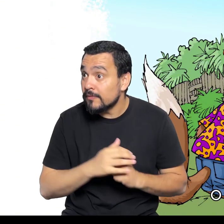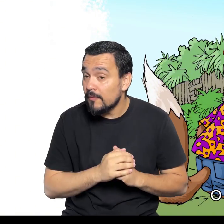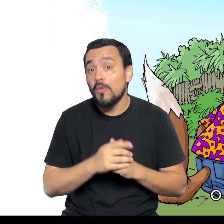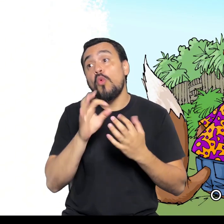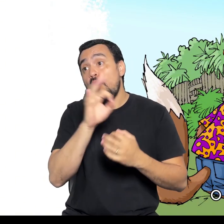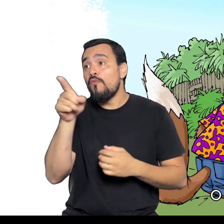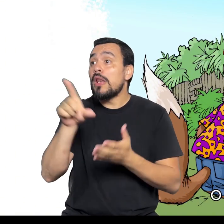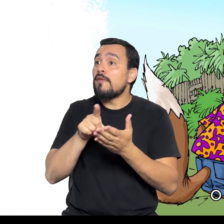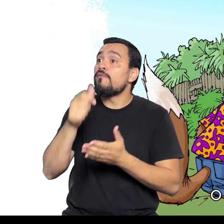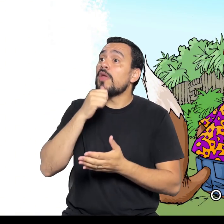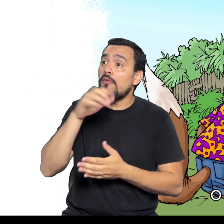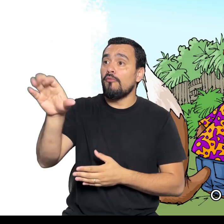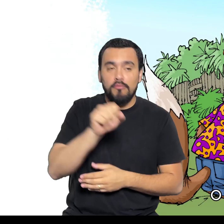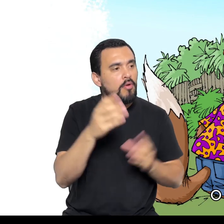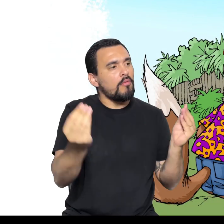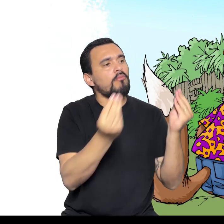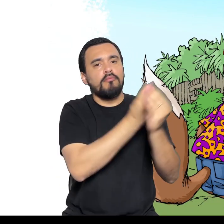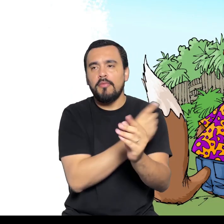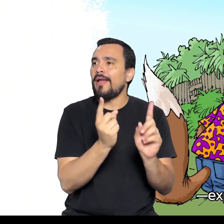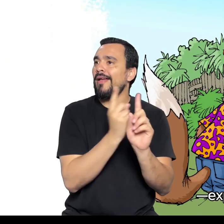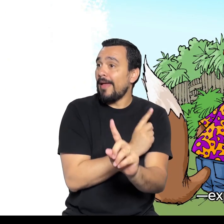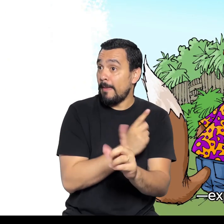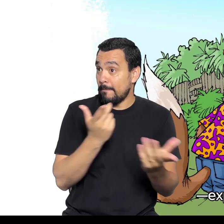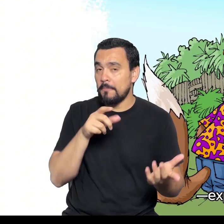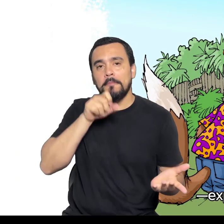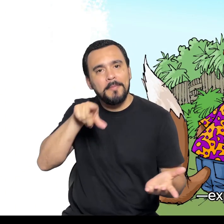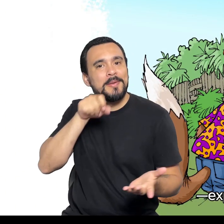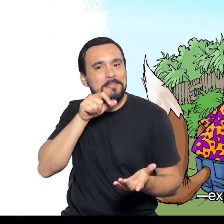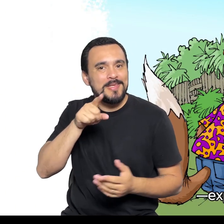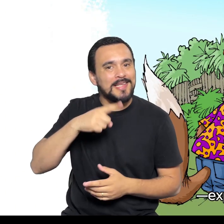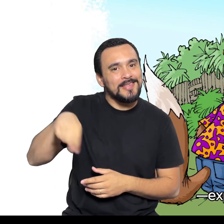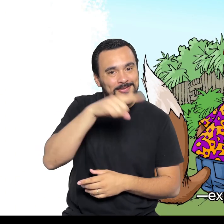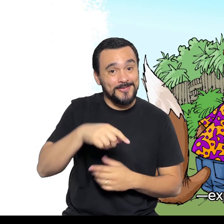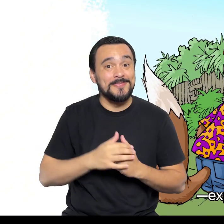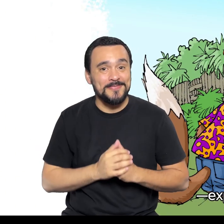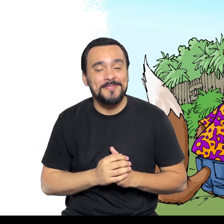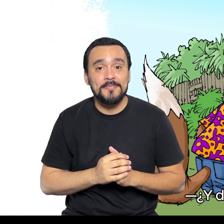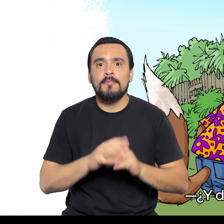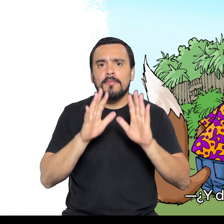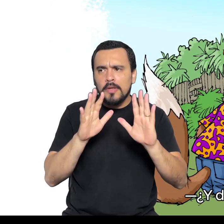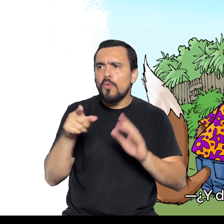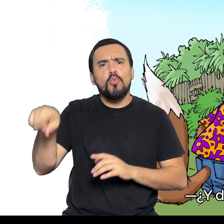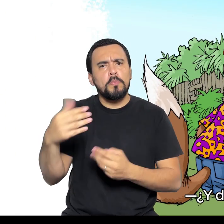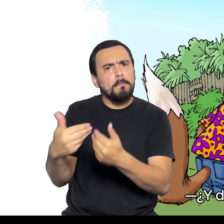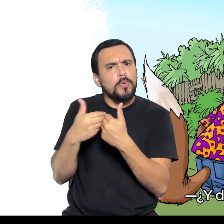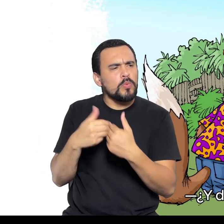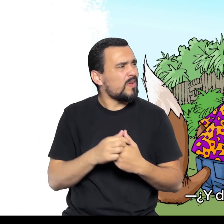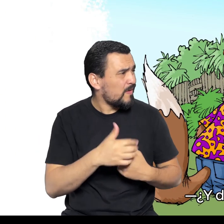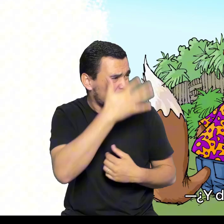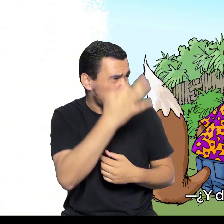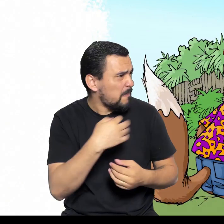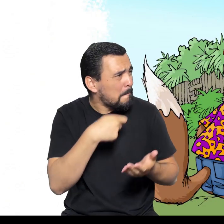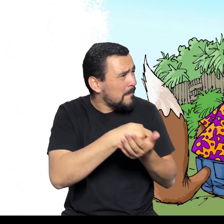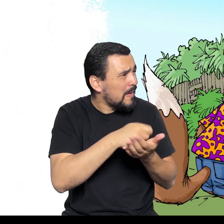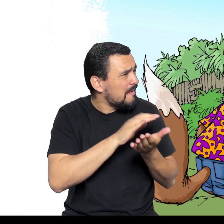o traes un libro y lo cambias por otro, explicó la señorita de moteado plumaje. ¿Y de verdad no tenemos que